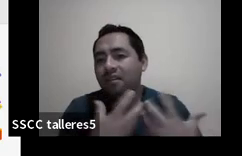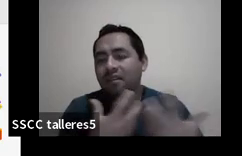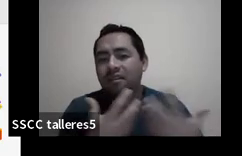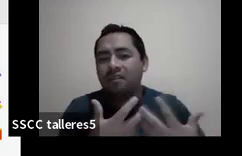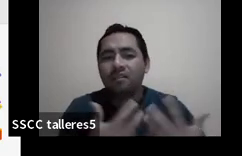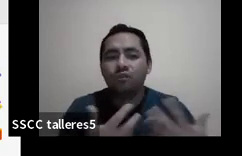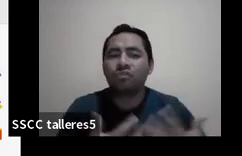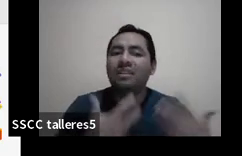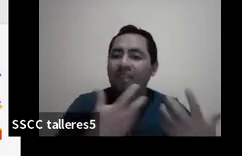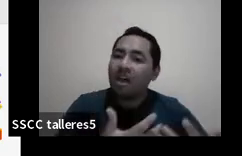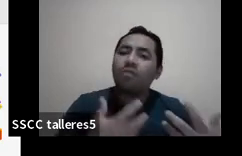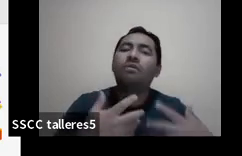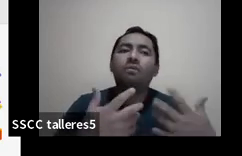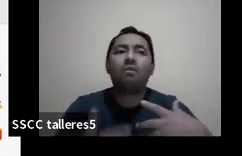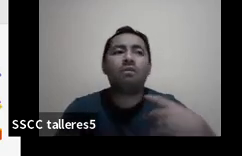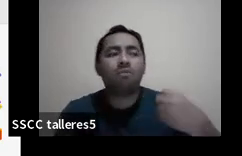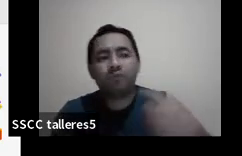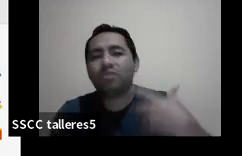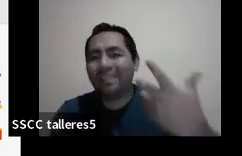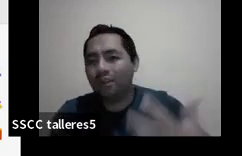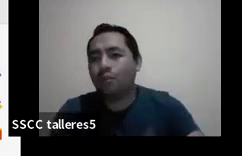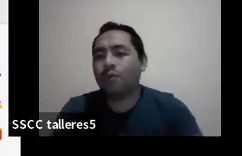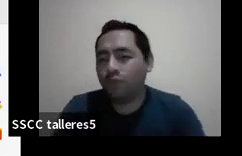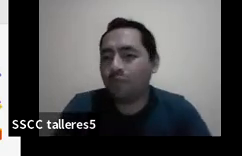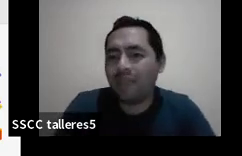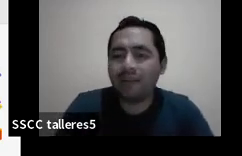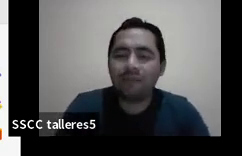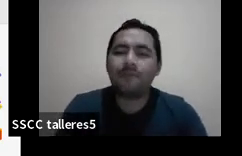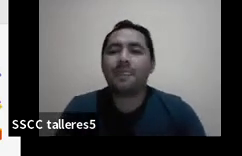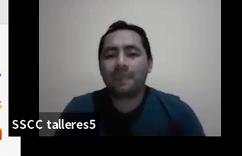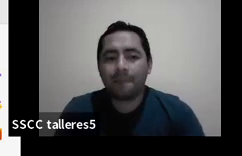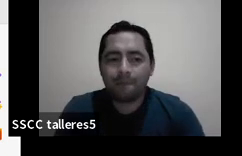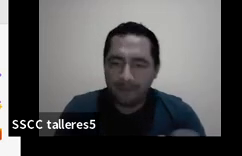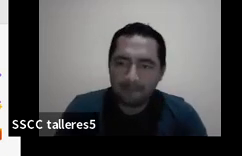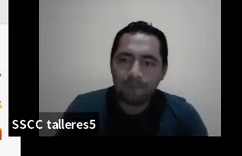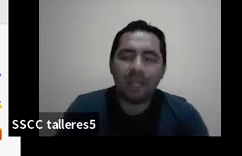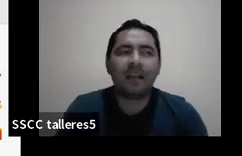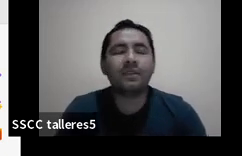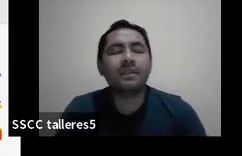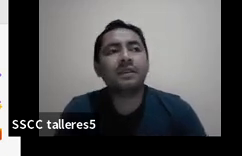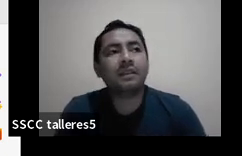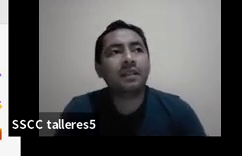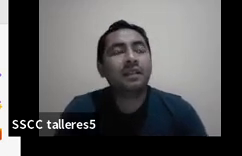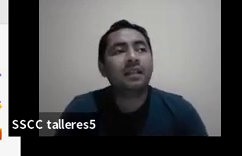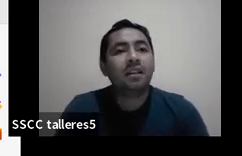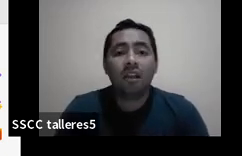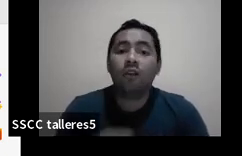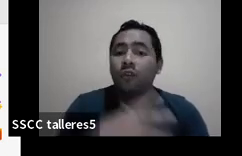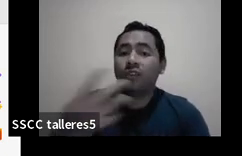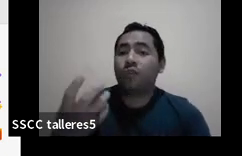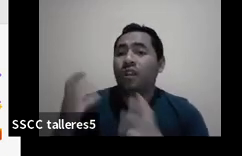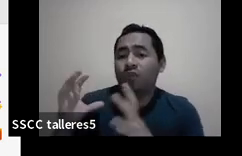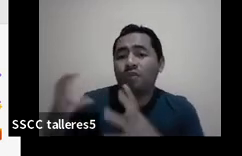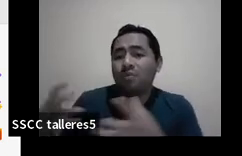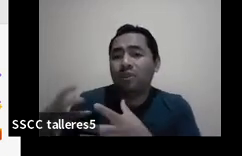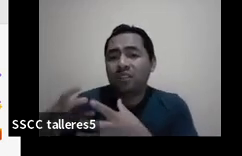estar sustentado o sostenido por sus padres. Entonces, hay casos así. En